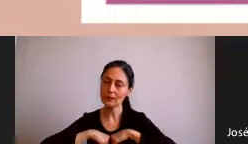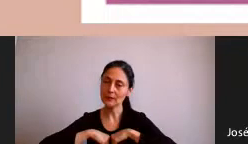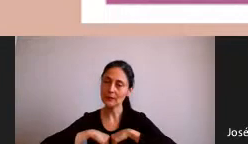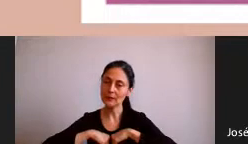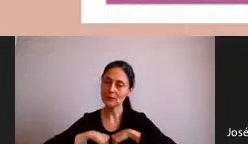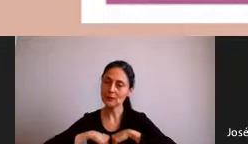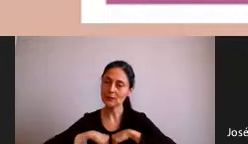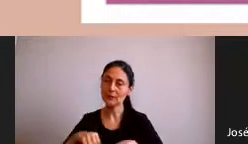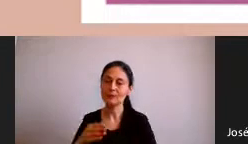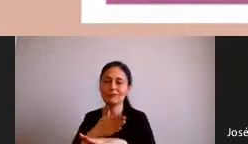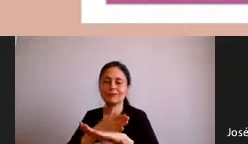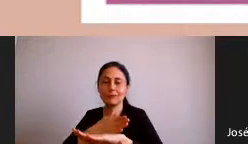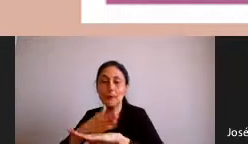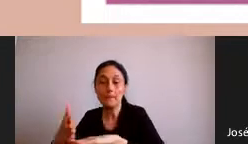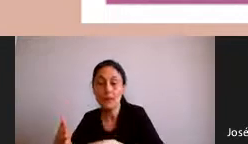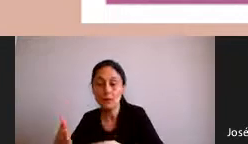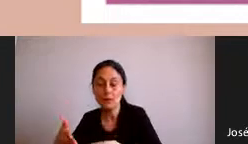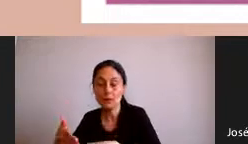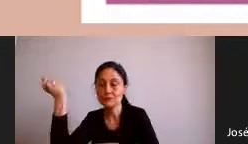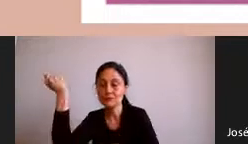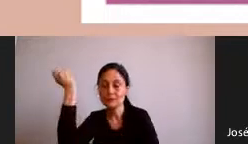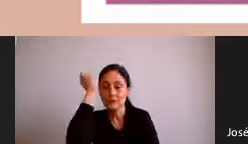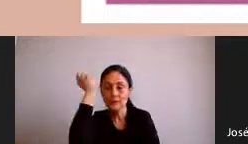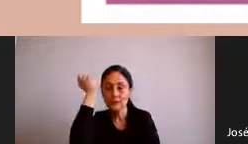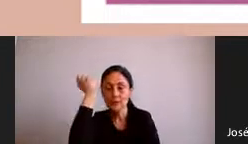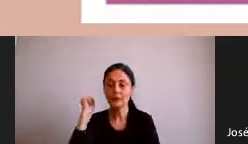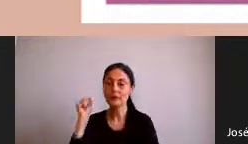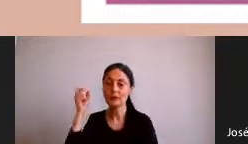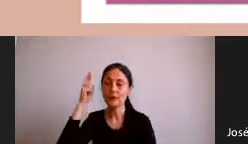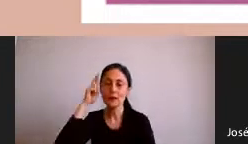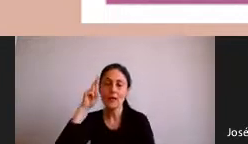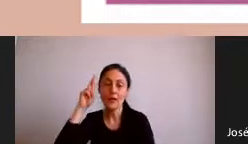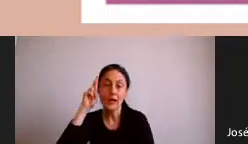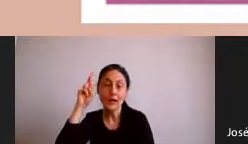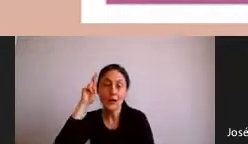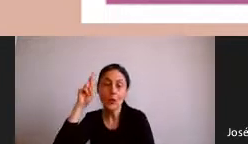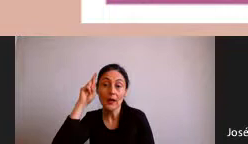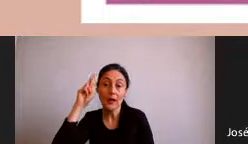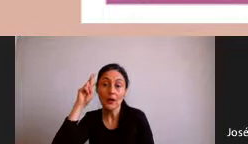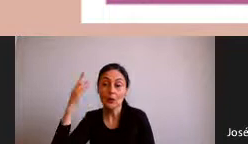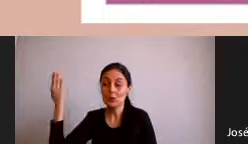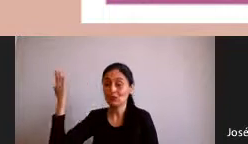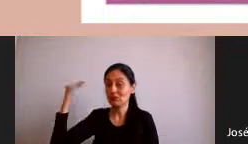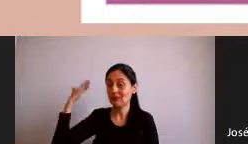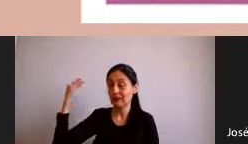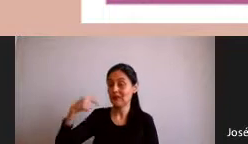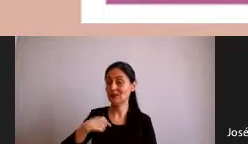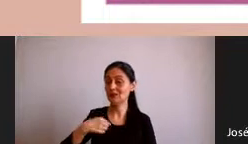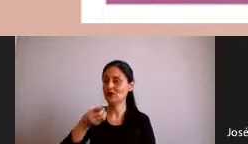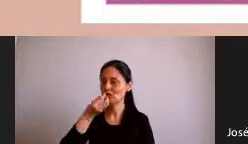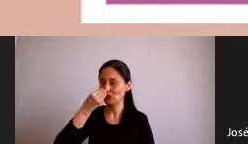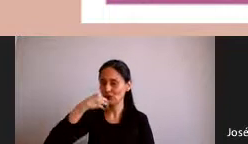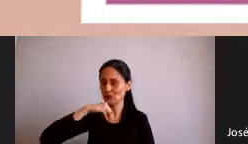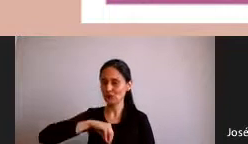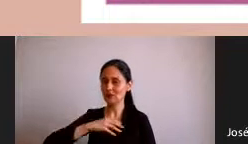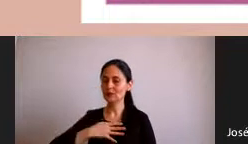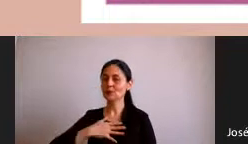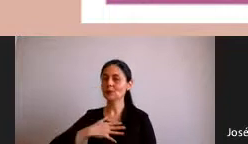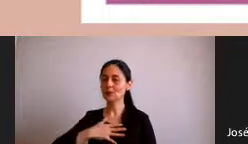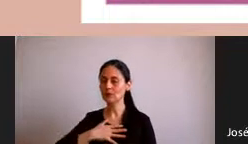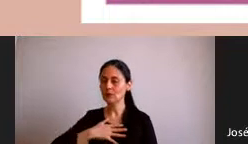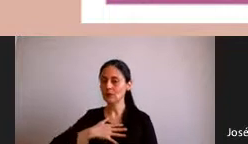producido por los recuerdos muchas veces de haber estado intubado, de lo que significó para esas personas, de la evidencia del riesgo